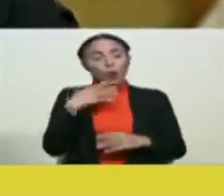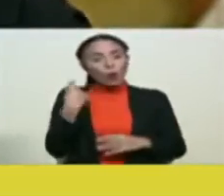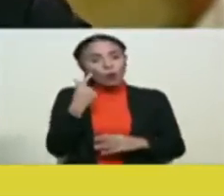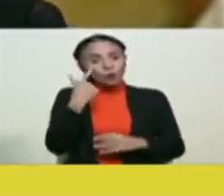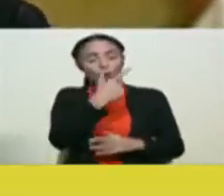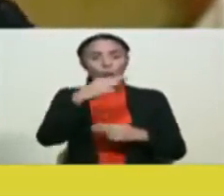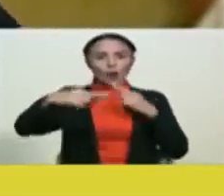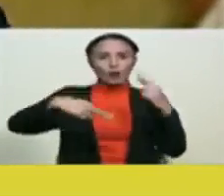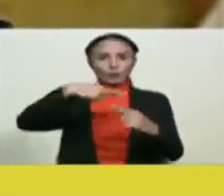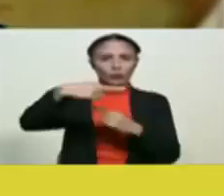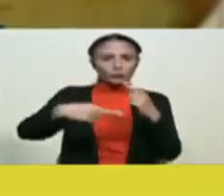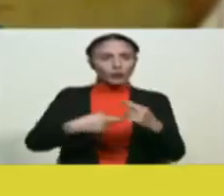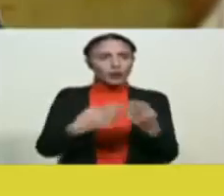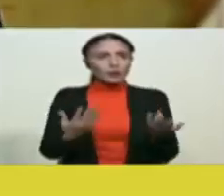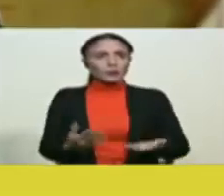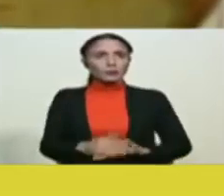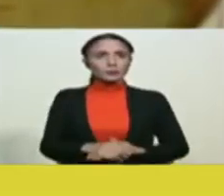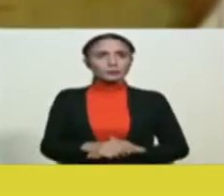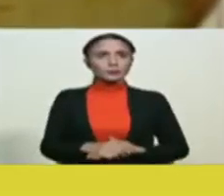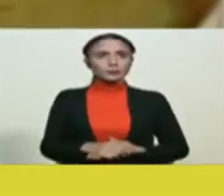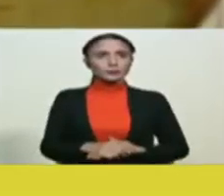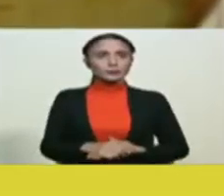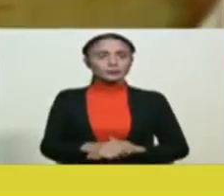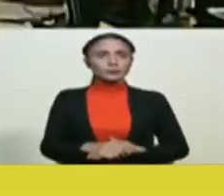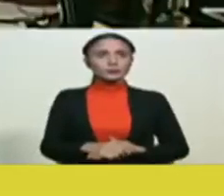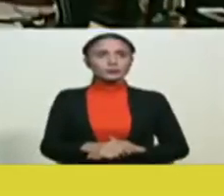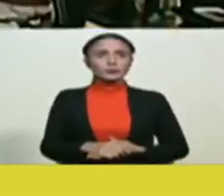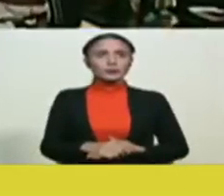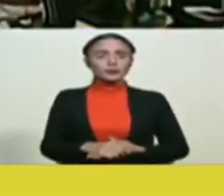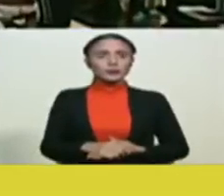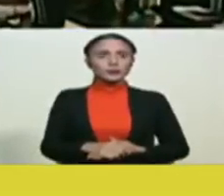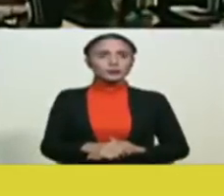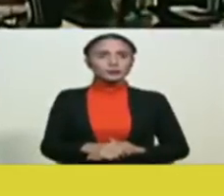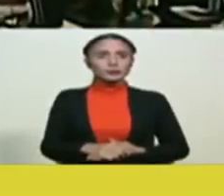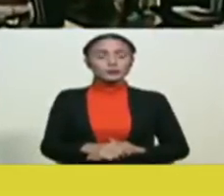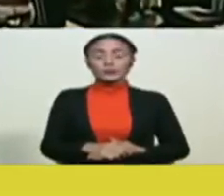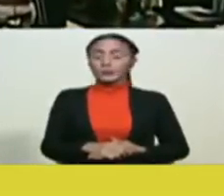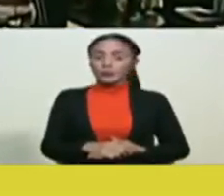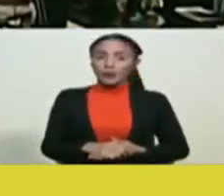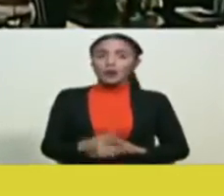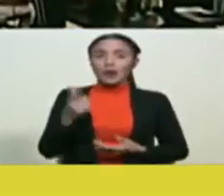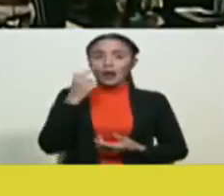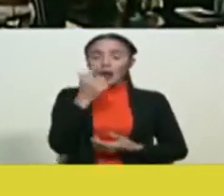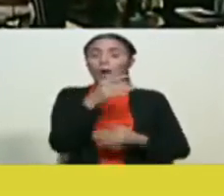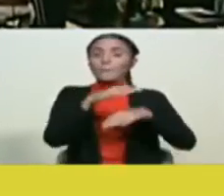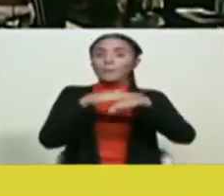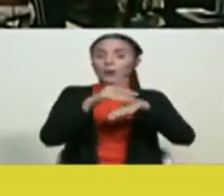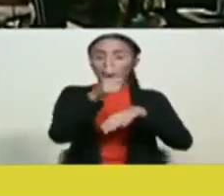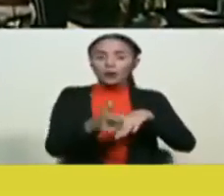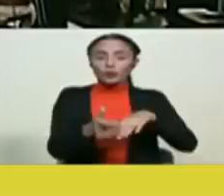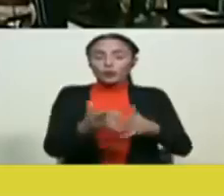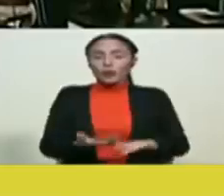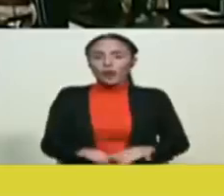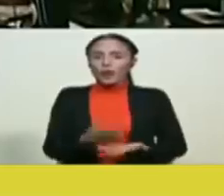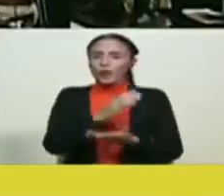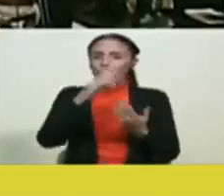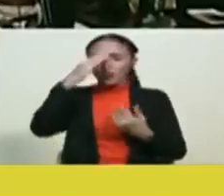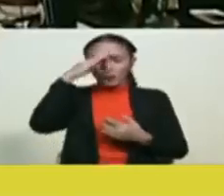revolucionario que ha asumido la presidencia del consejo de estado y ministros de cuba